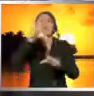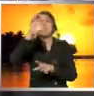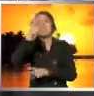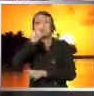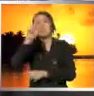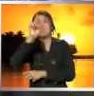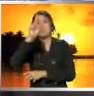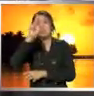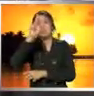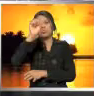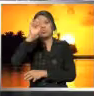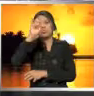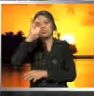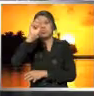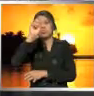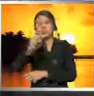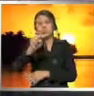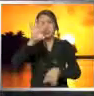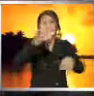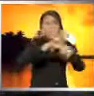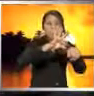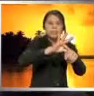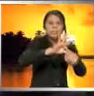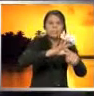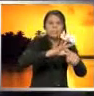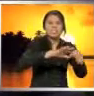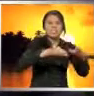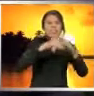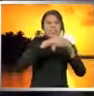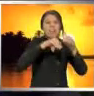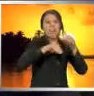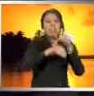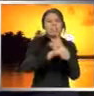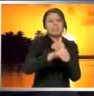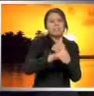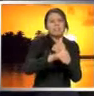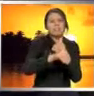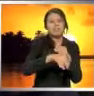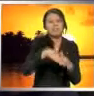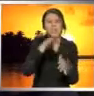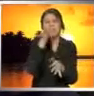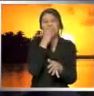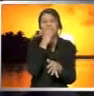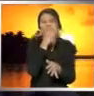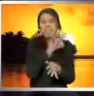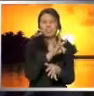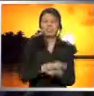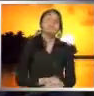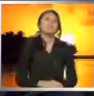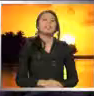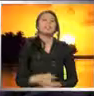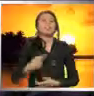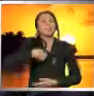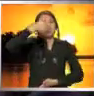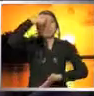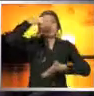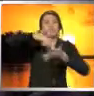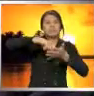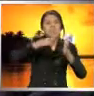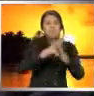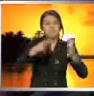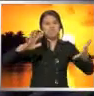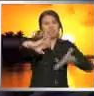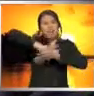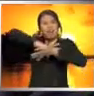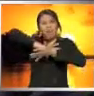la industria farmacéutica. Mira, yo creo que el primero sería la gran discriminación